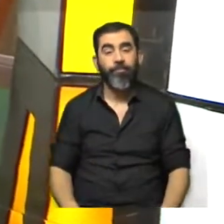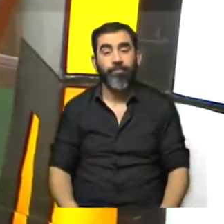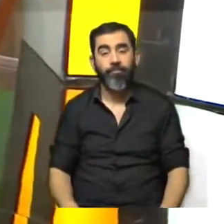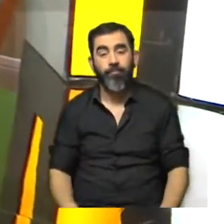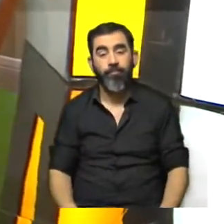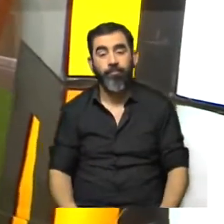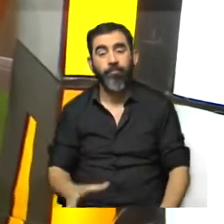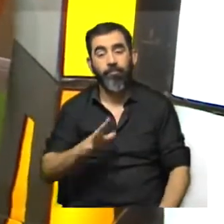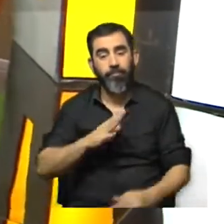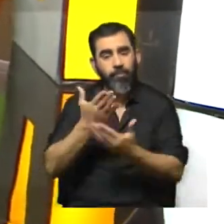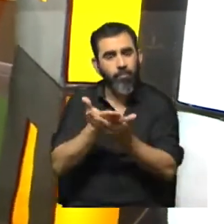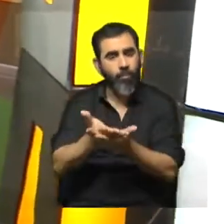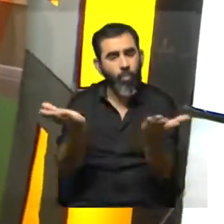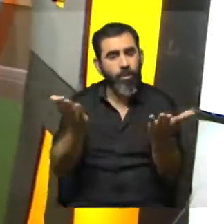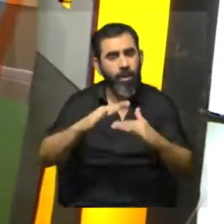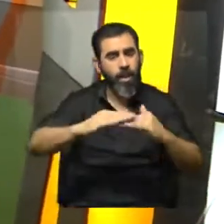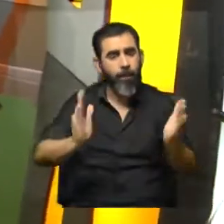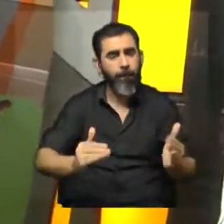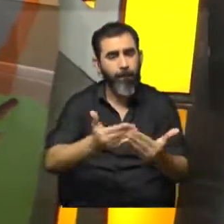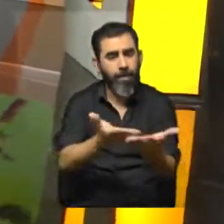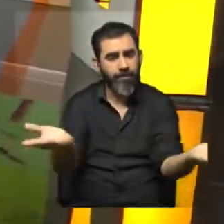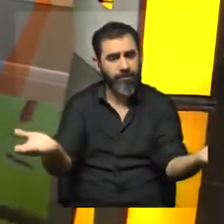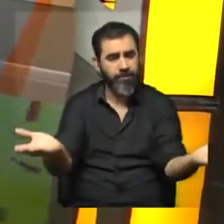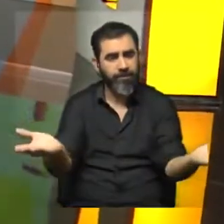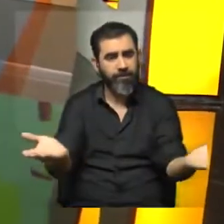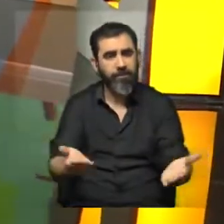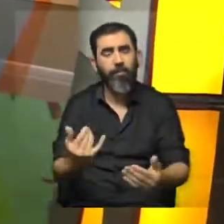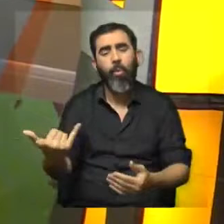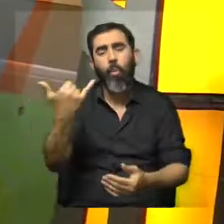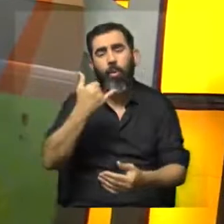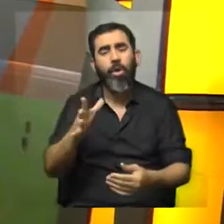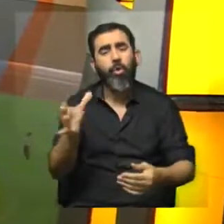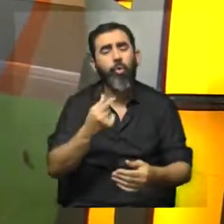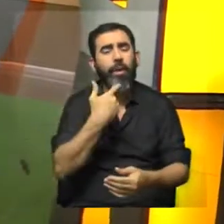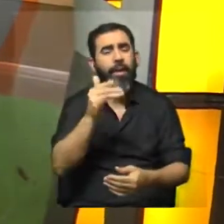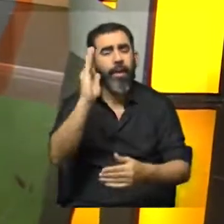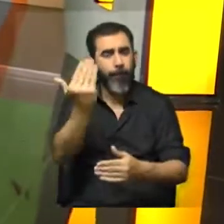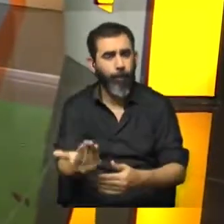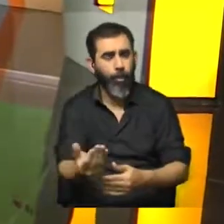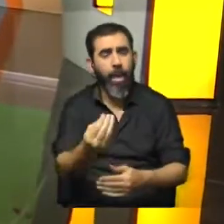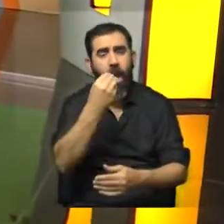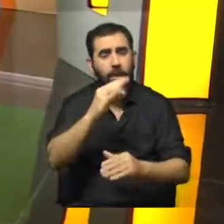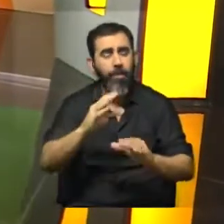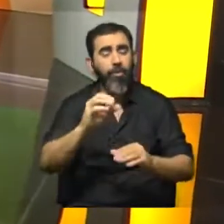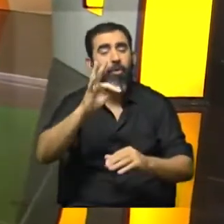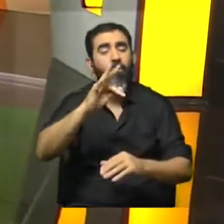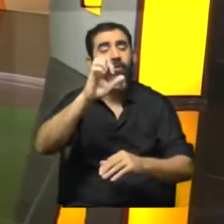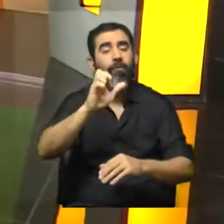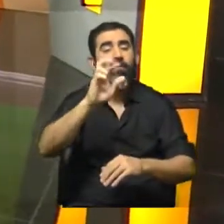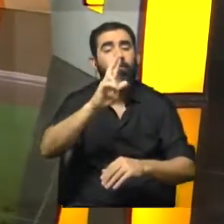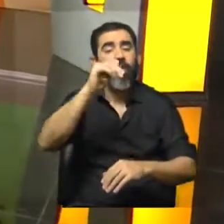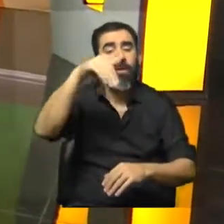una serie de muestras arriba de la mesa y no quiero avanzar en esta charla sin que nos cuentes. Son todos ejemplos de alimentos fermentados. ¿Qué es lo que tenemos